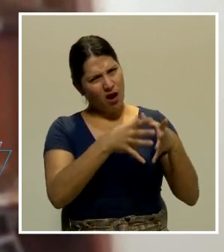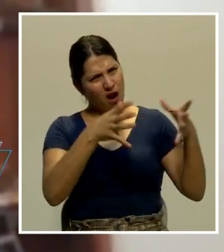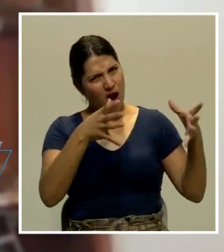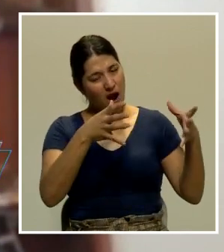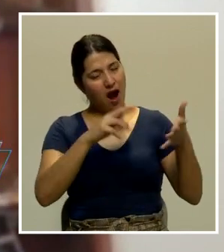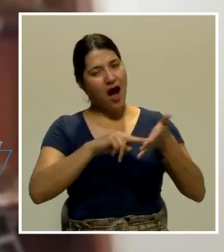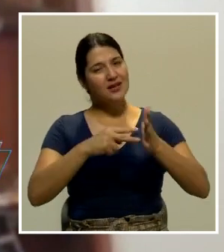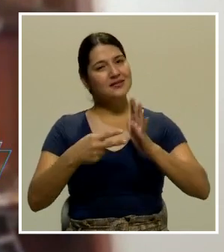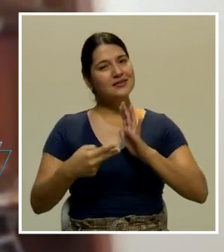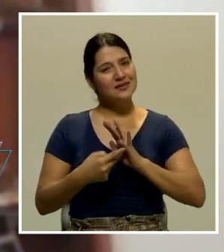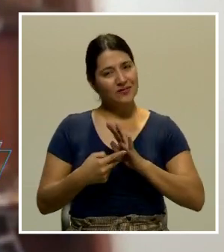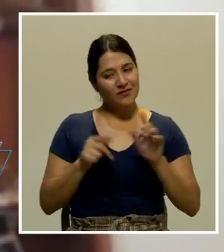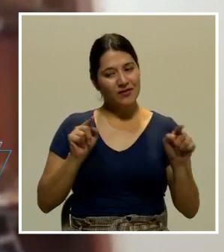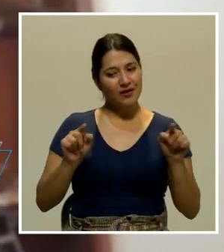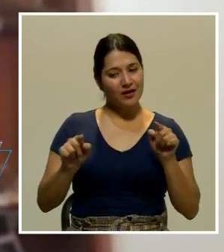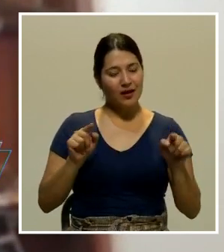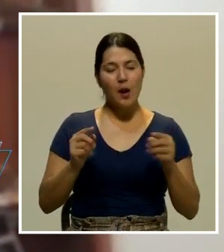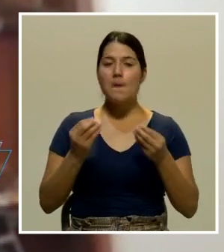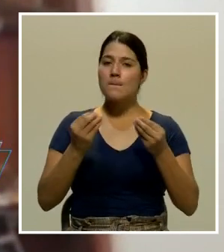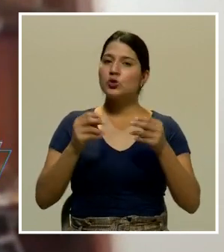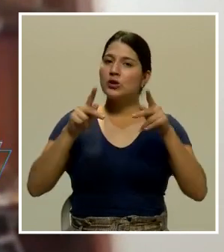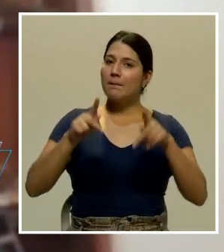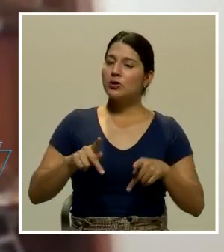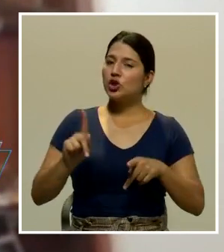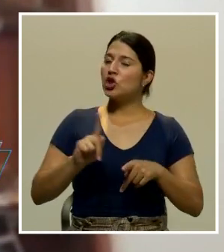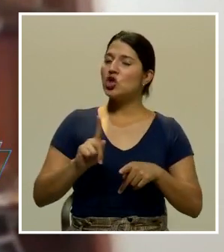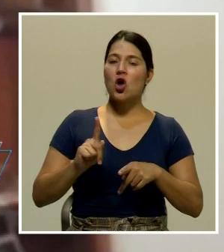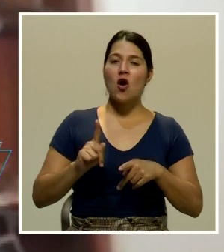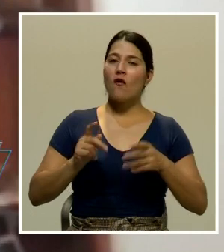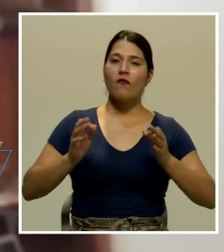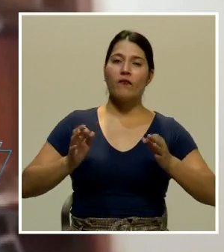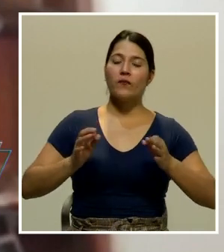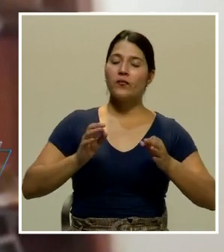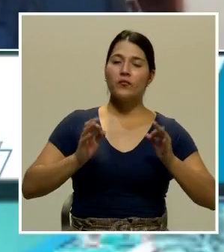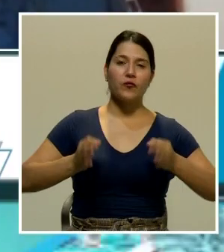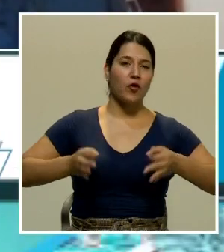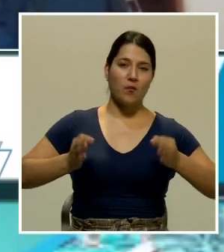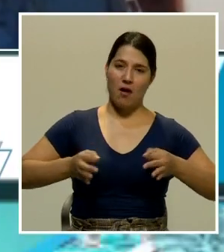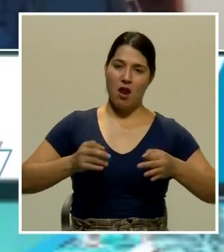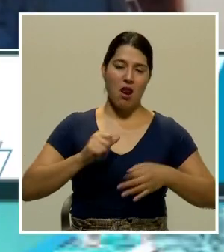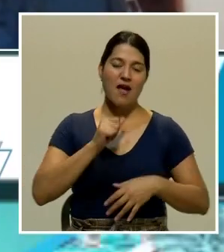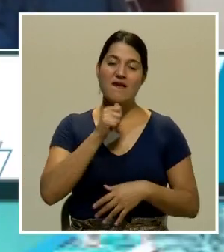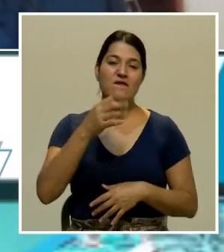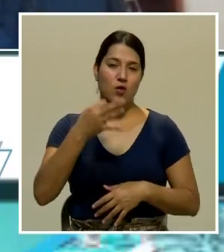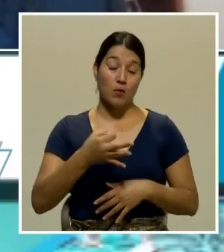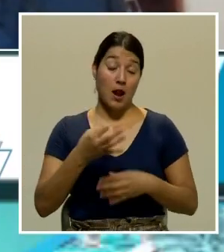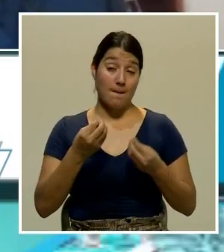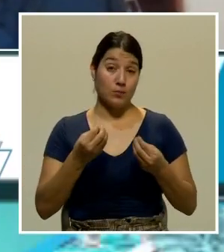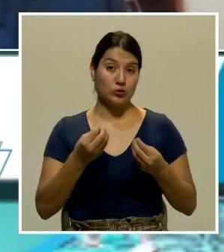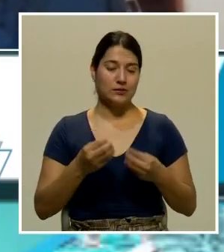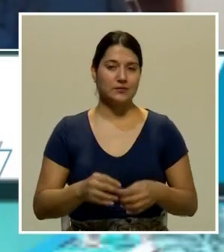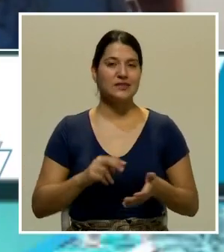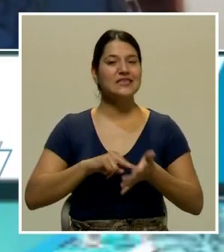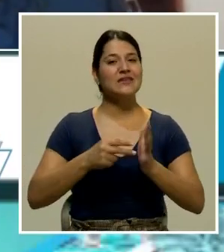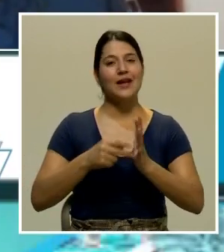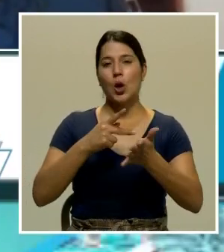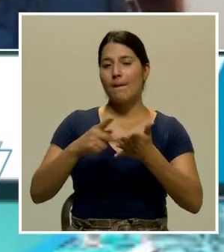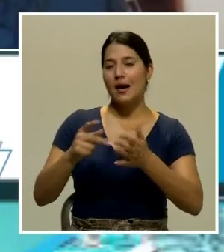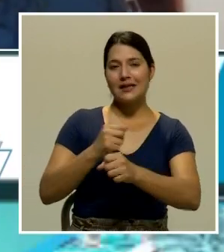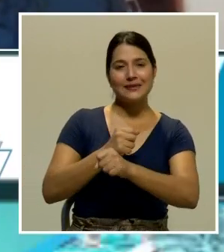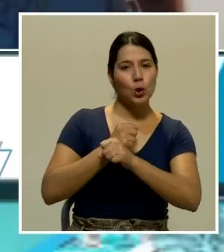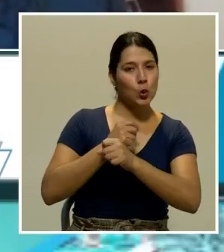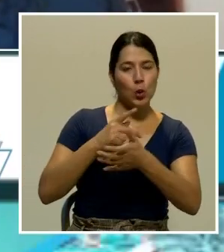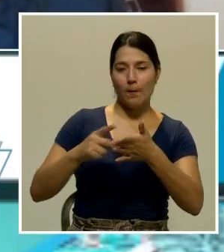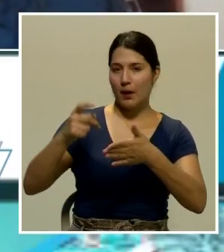Entonces, al analizar esos dos datos nos dice que hay un sector informal que es bastante grande en la economía costarricense. Un